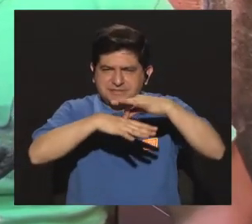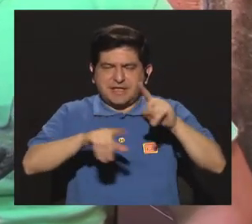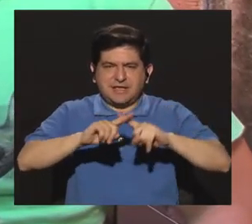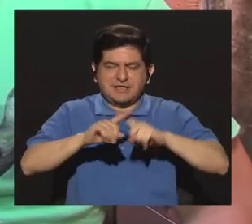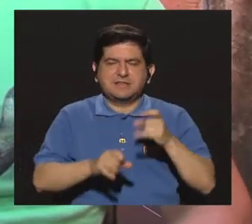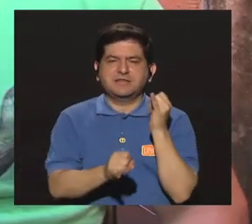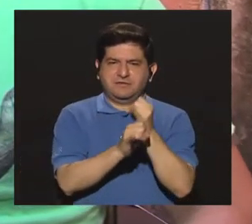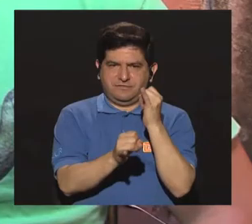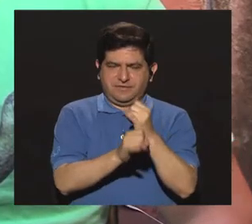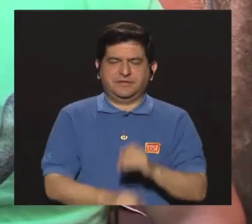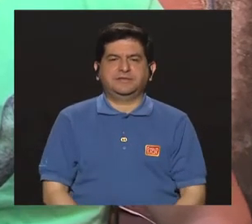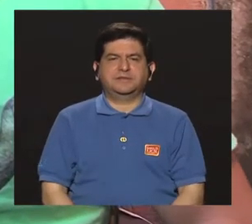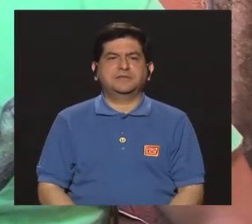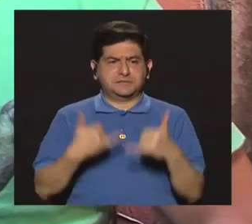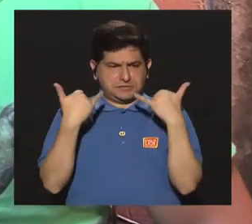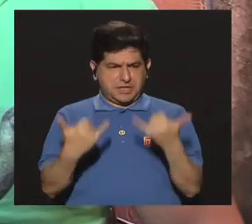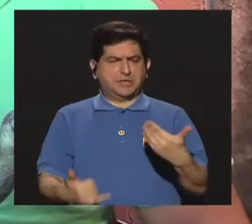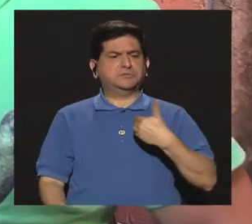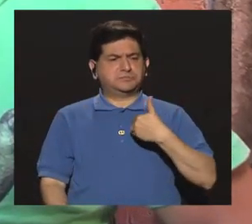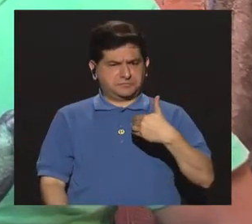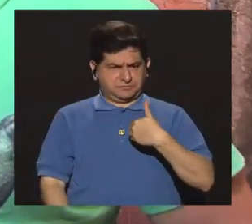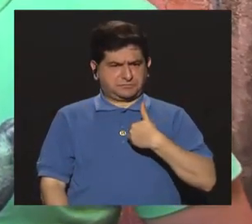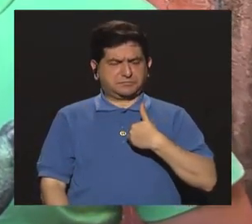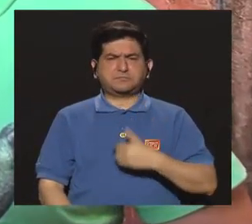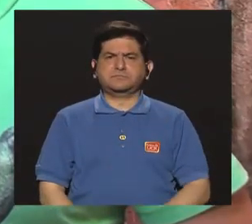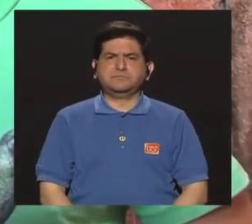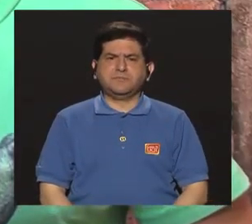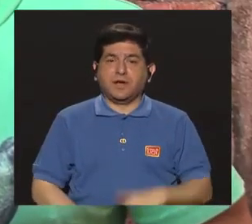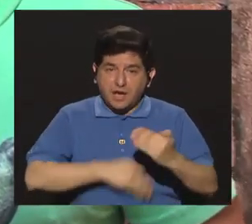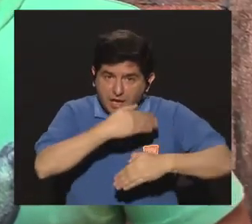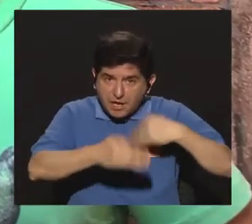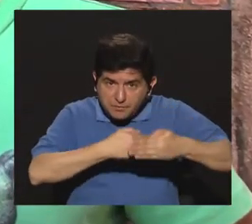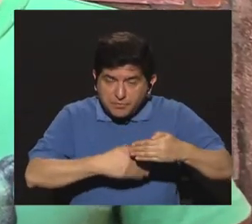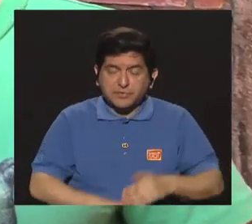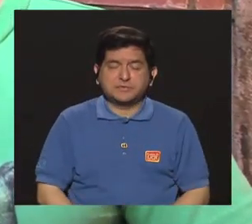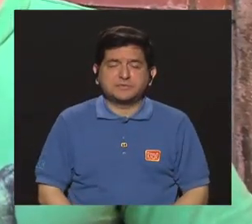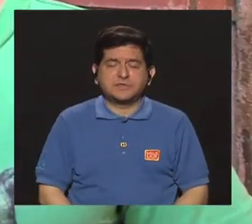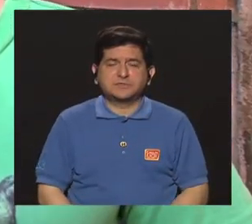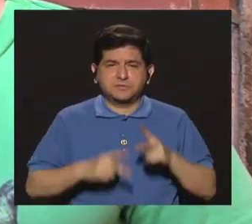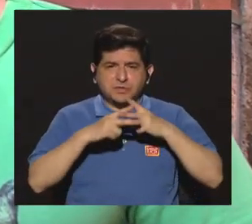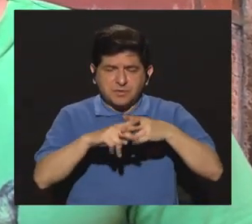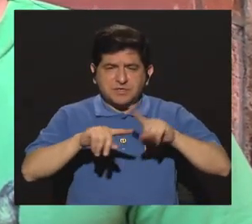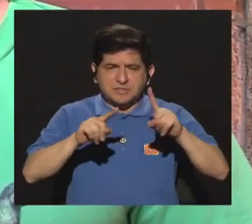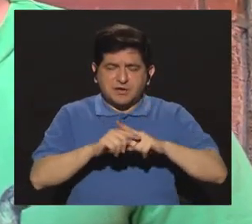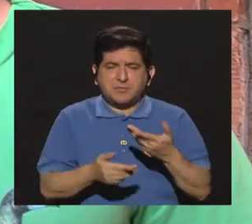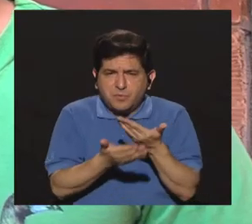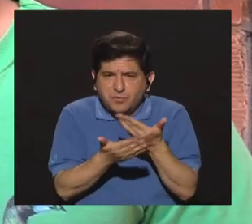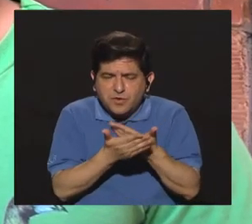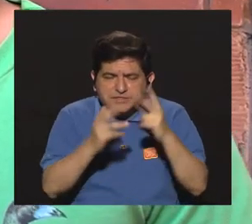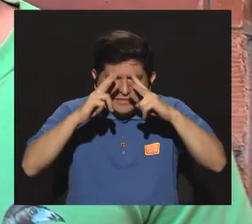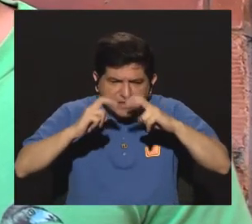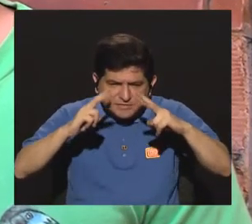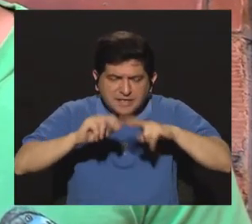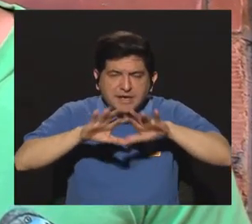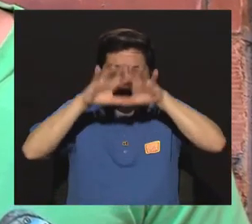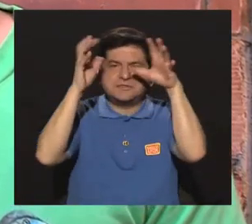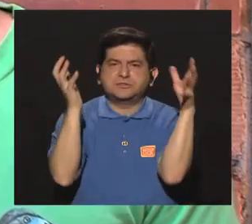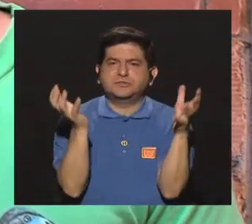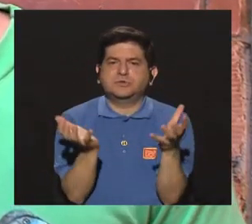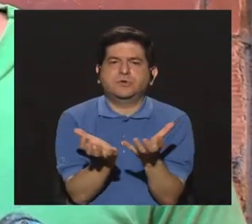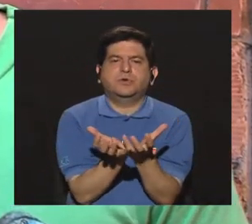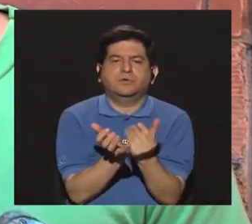tejidos entre instituciones actualmente tenemos en trámite el préstamo de varios muestras para un análisis